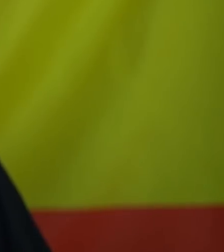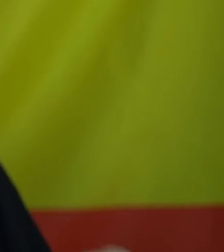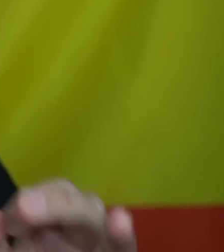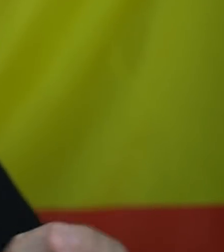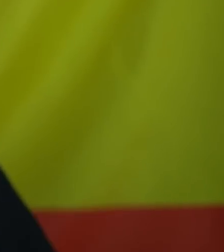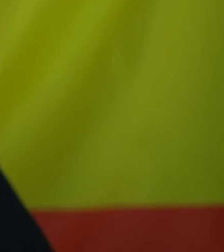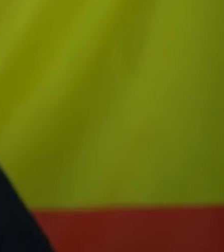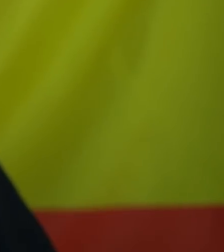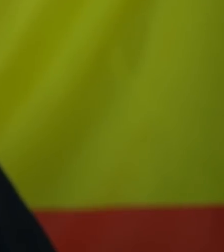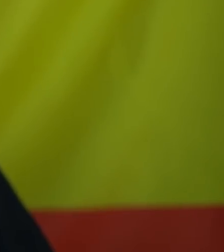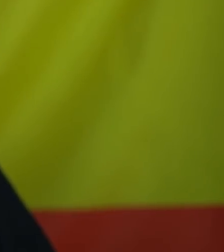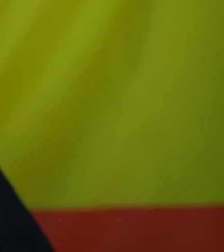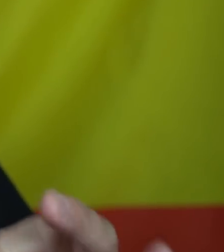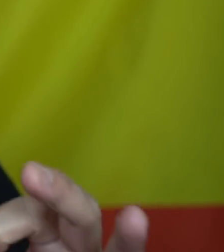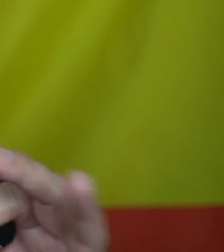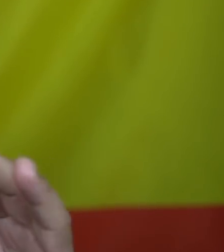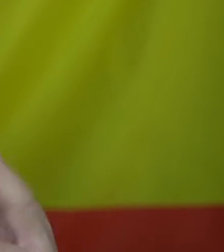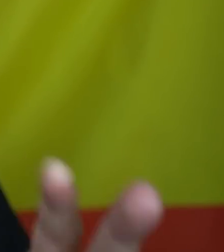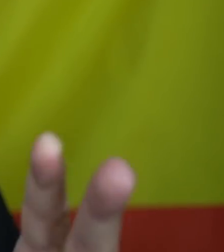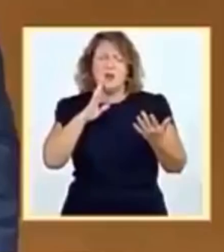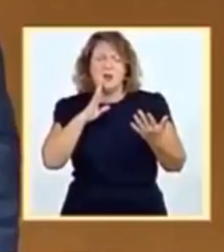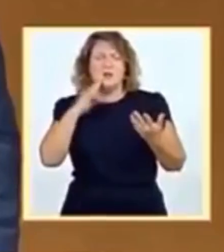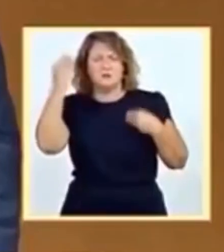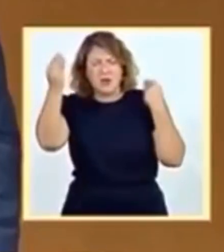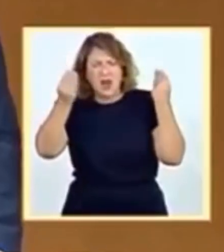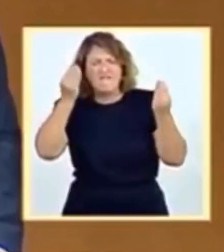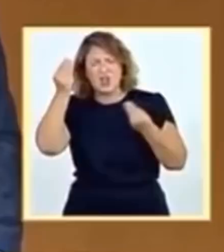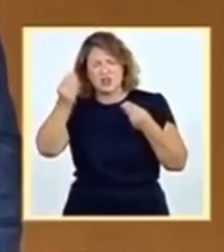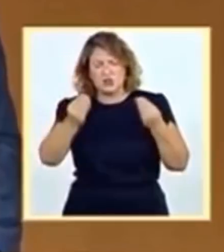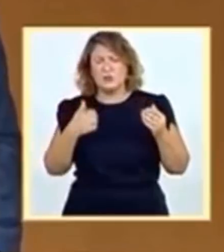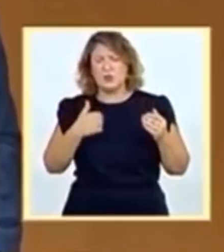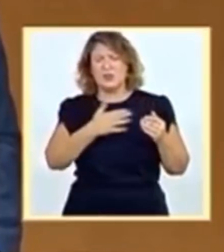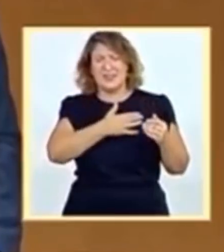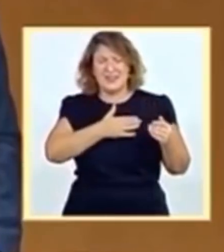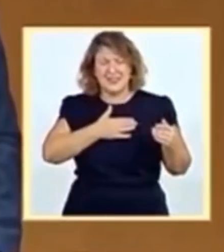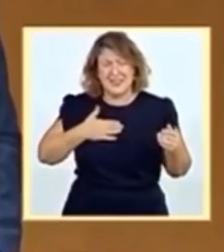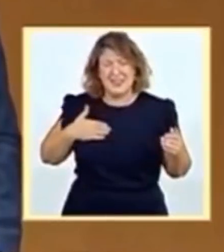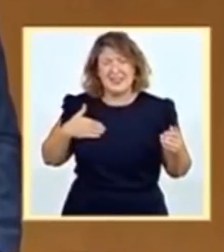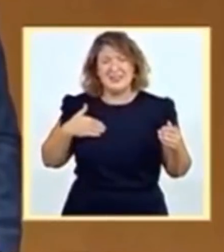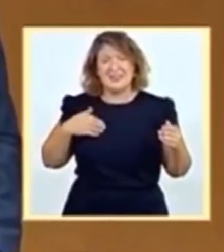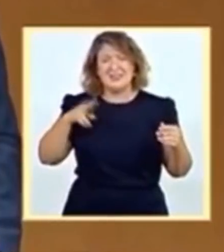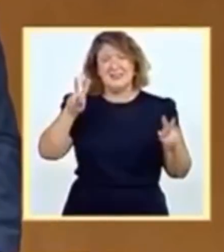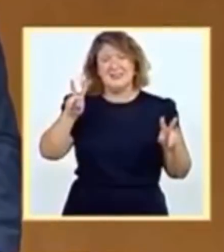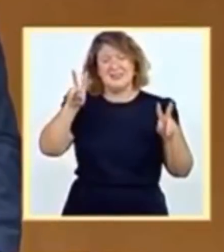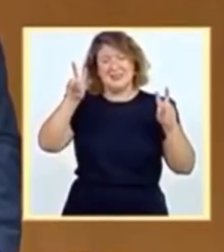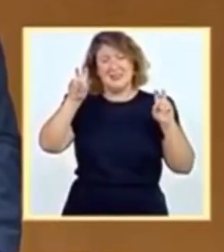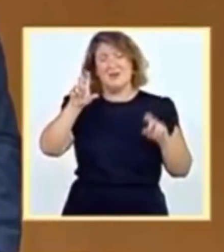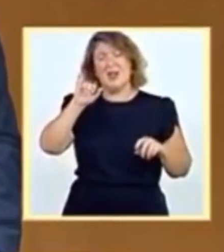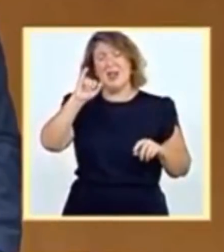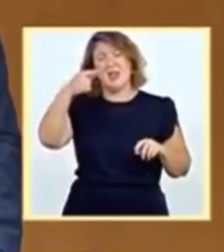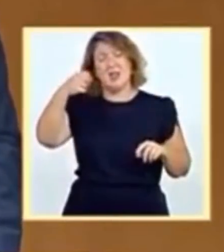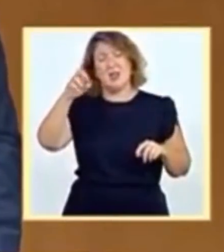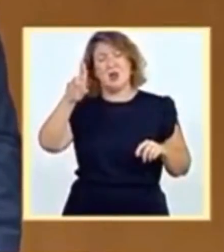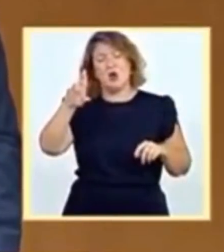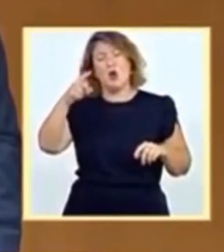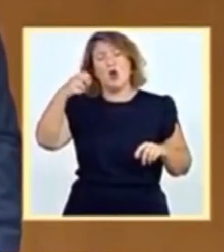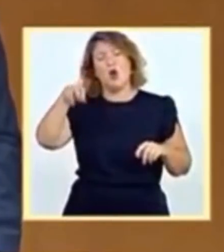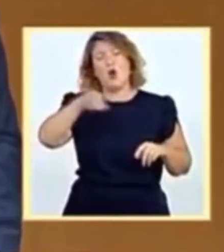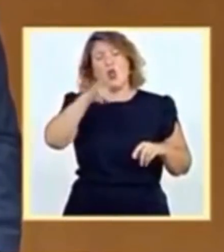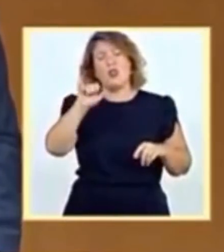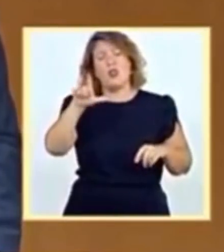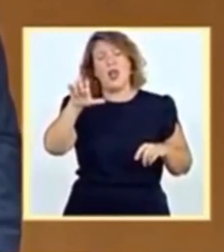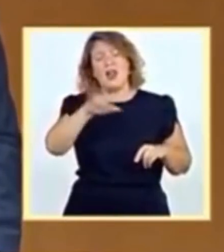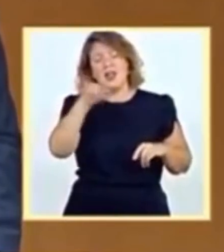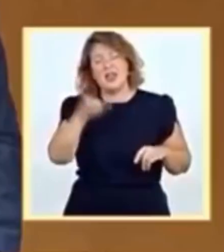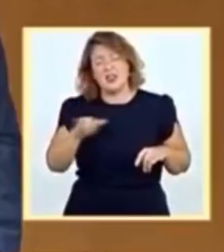pero mirad este vídeo y opinad. Me quería referir al caso de Igor González Sola, al preso de la